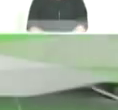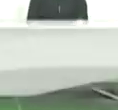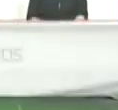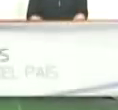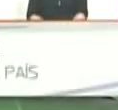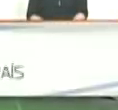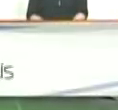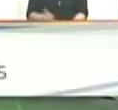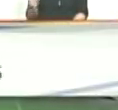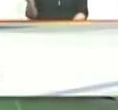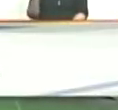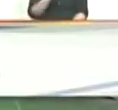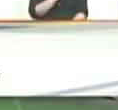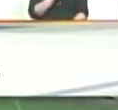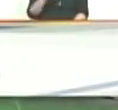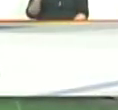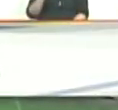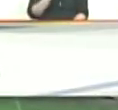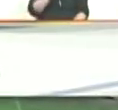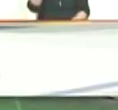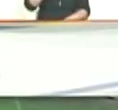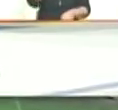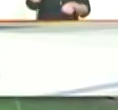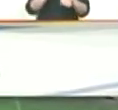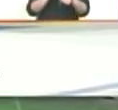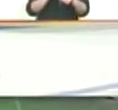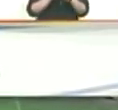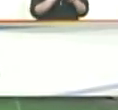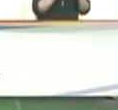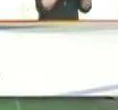No se dejen picar por la mosca del sectarismo.